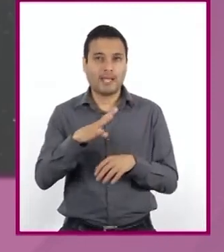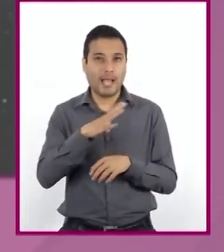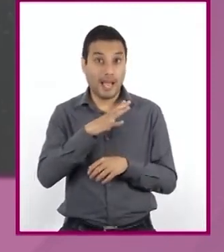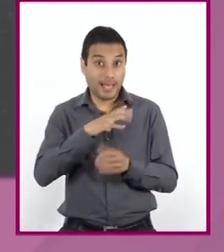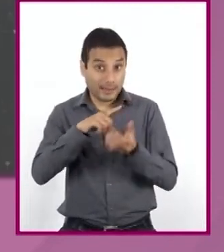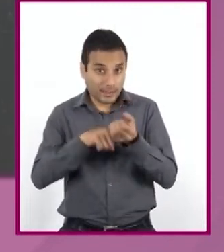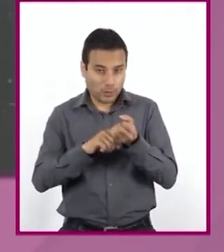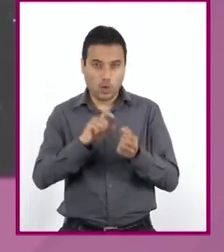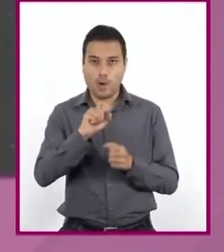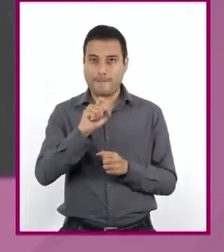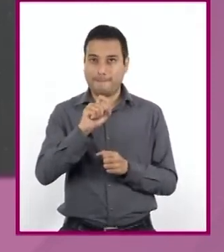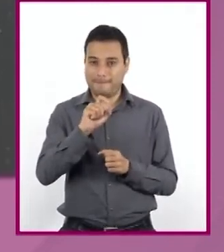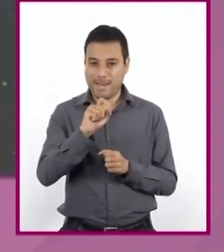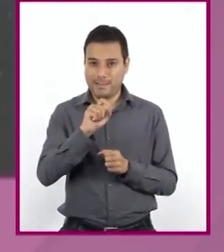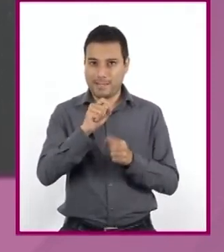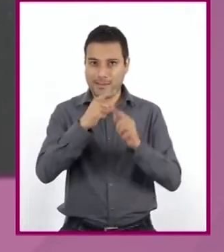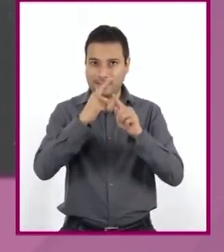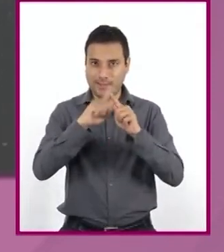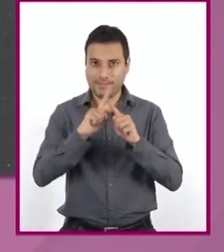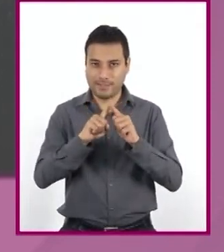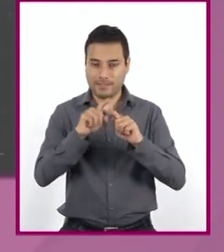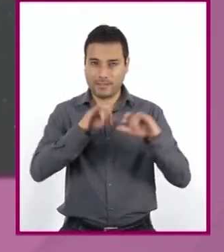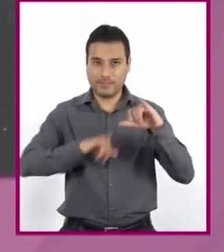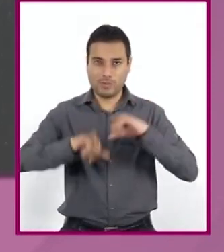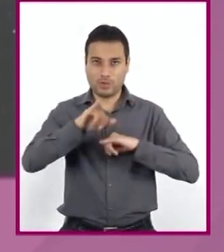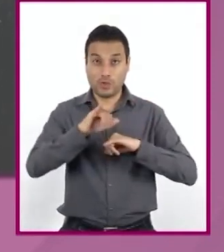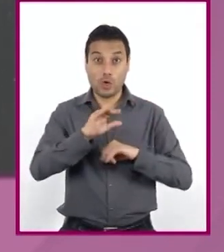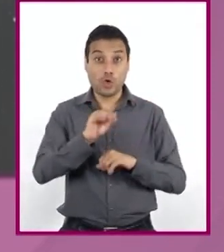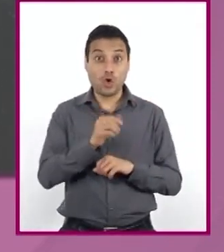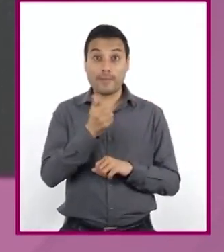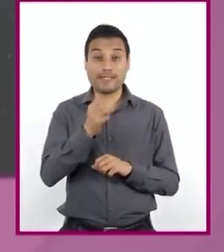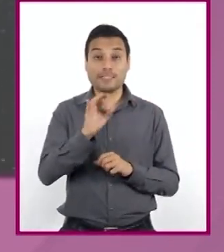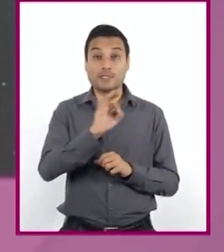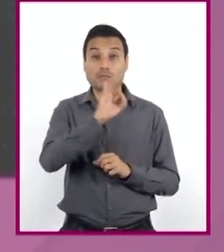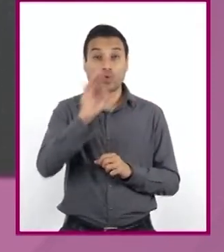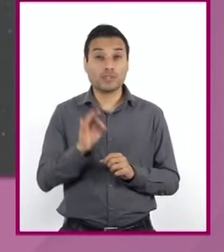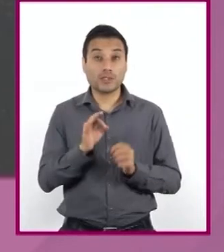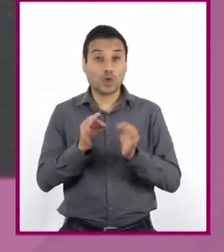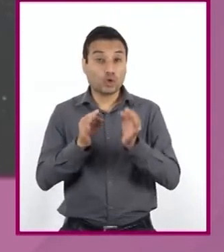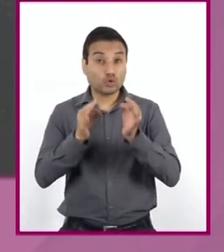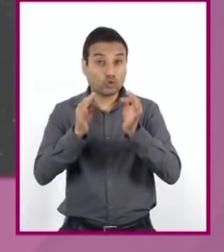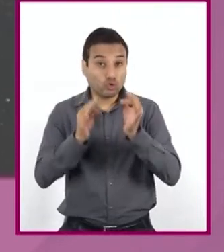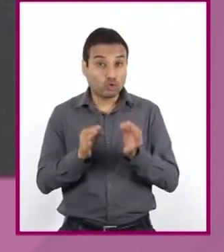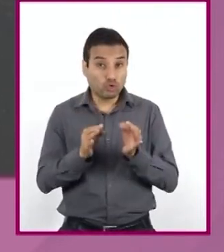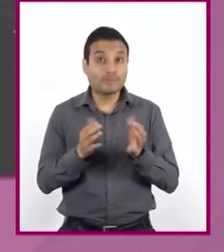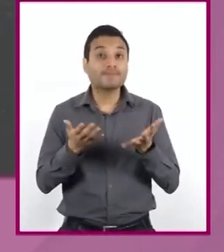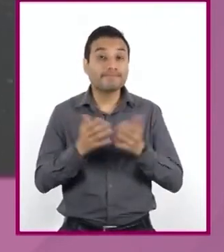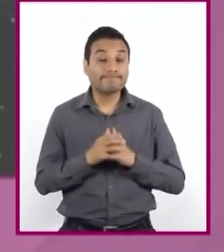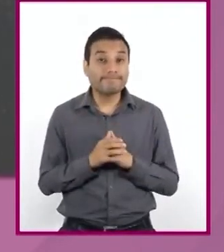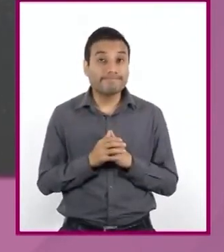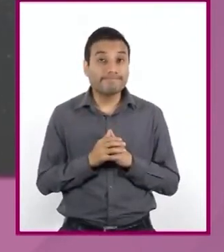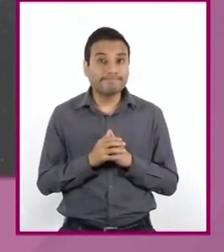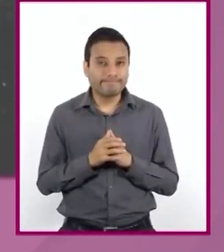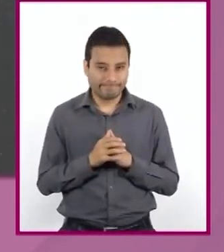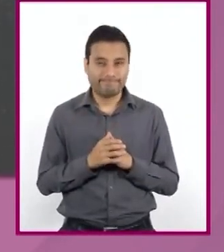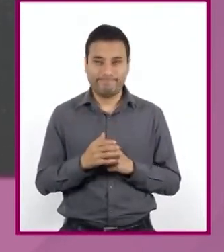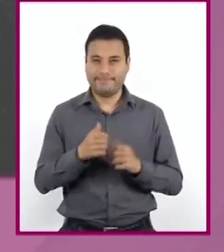elementos químicos, pero el 96% de esos elementos están concentrados en